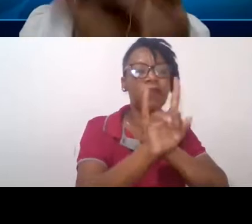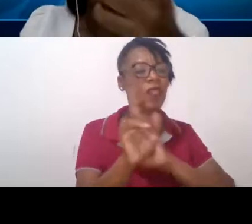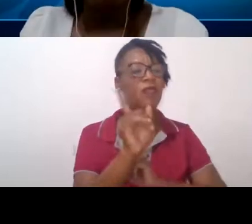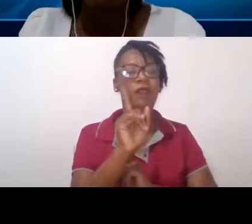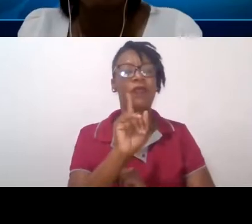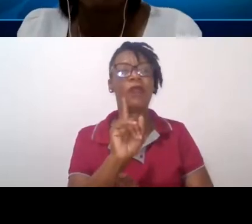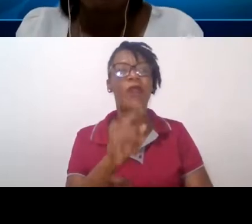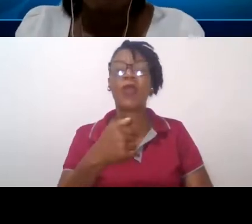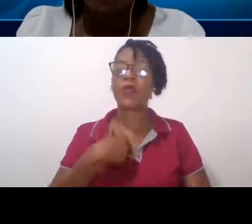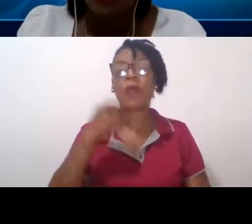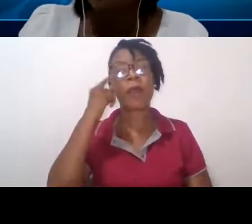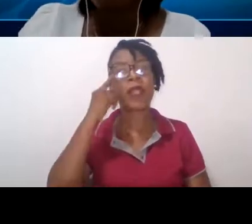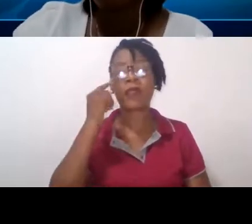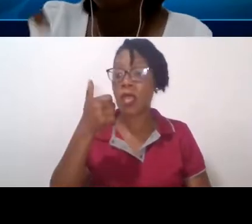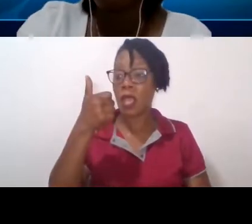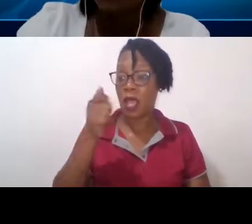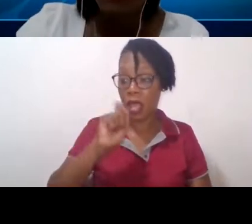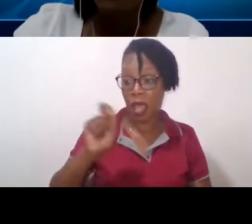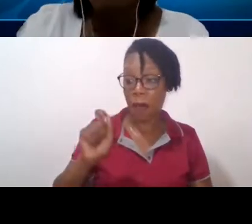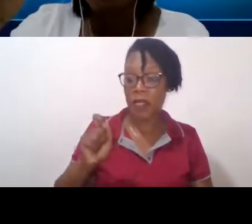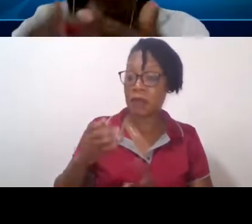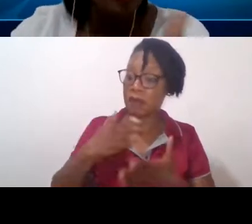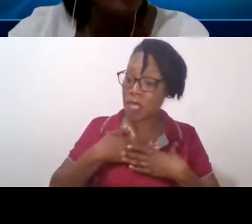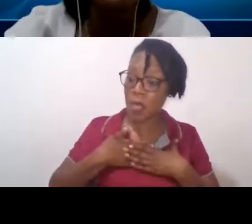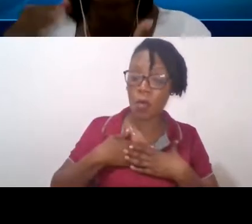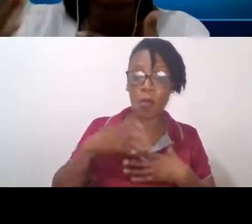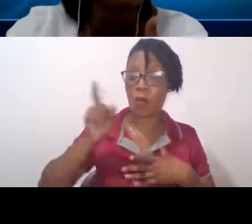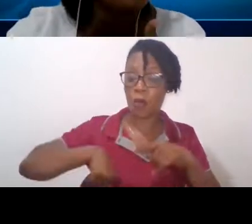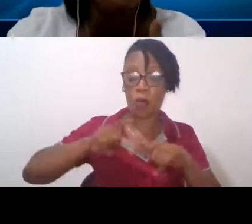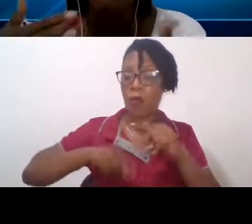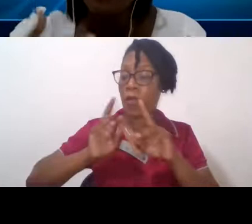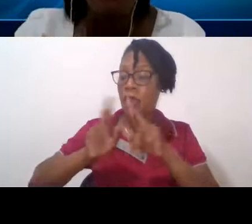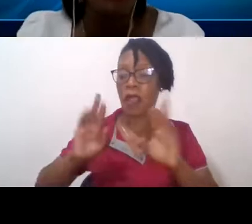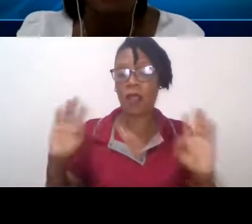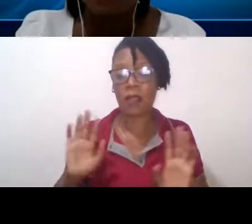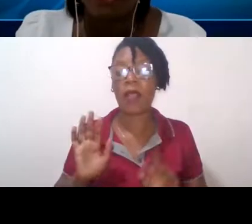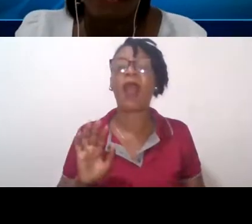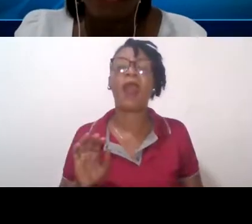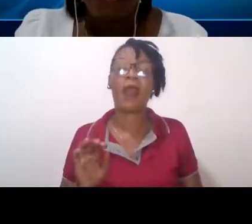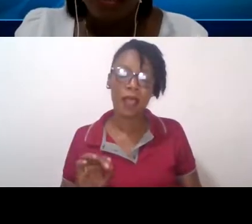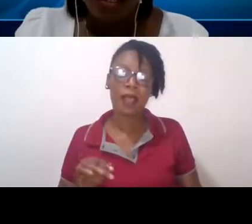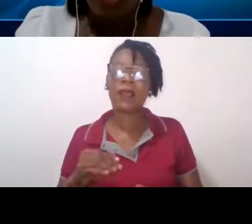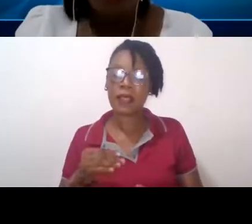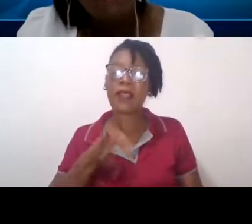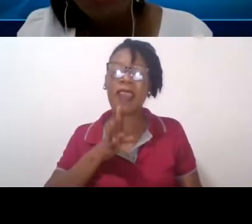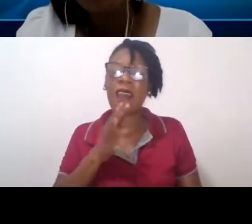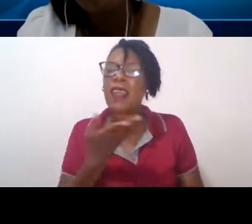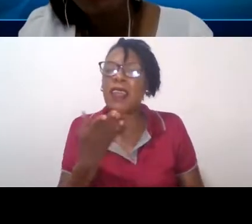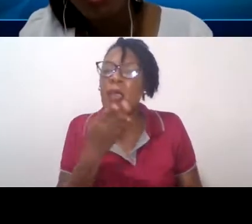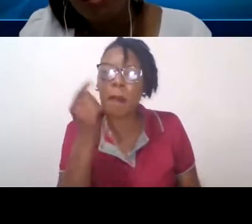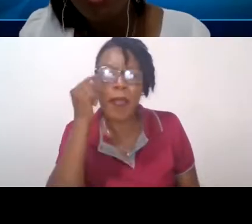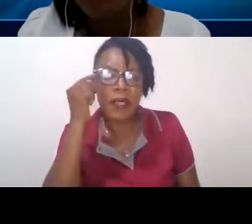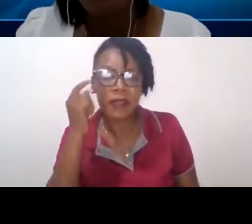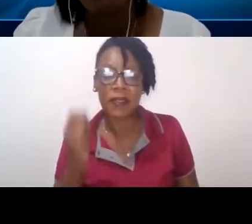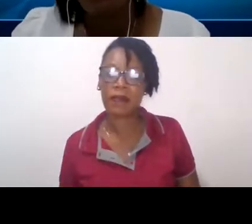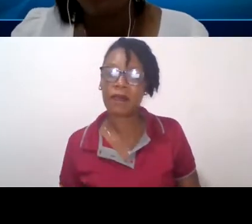lápiz es mío y que no debo regalarlo, no debo prestarlo. Dejemos que externen qué es lo que piensan. Una vez que ellos